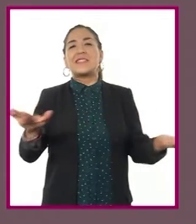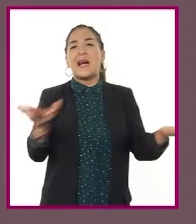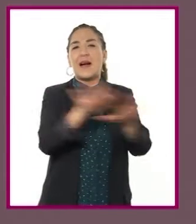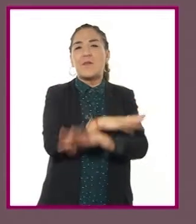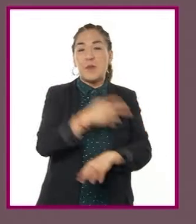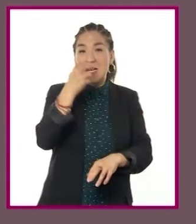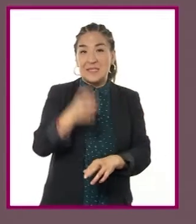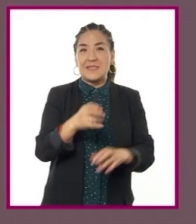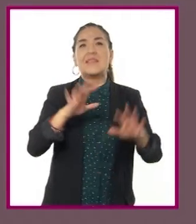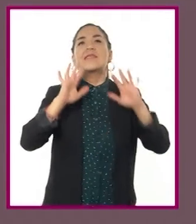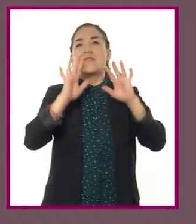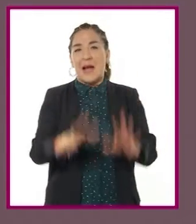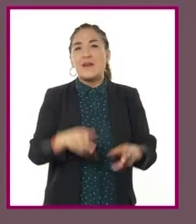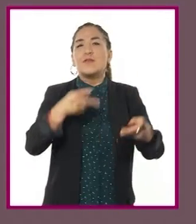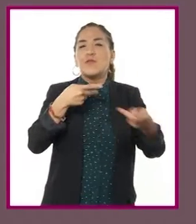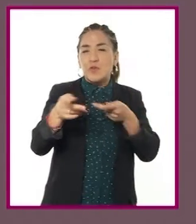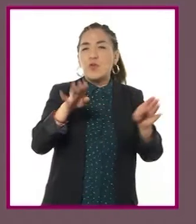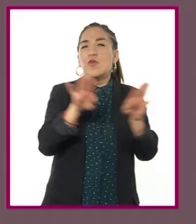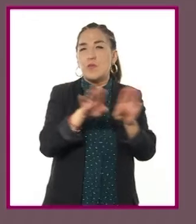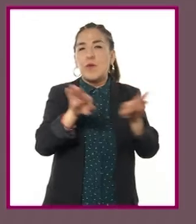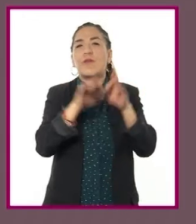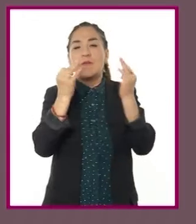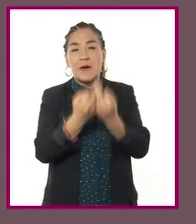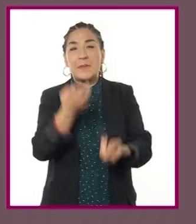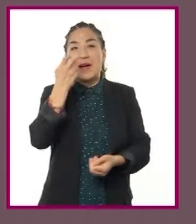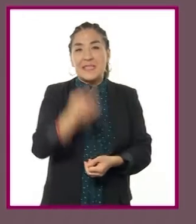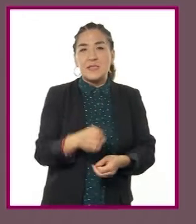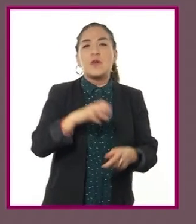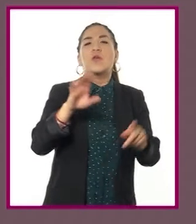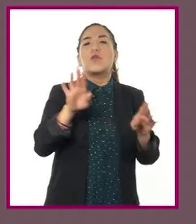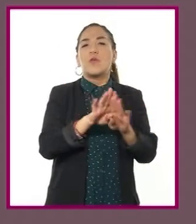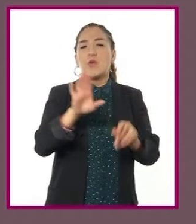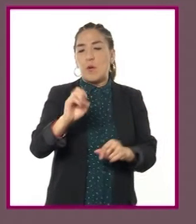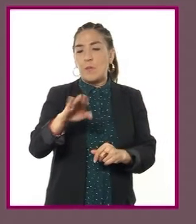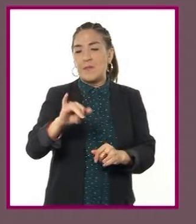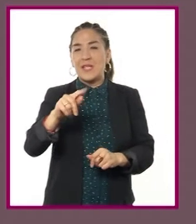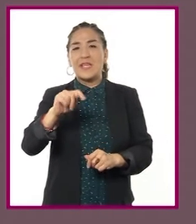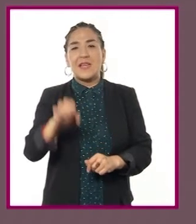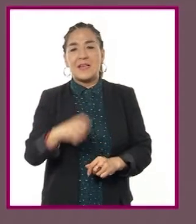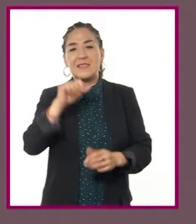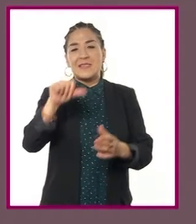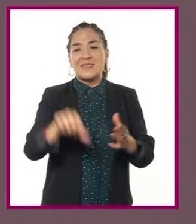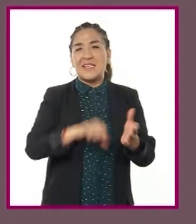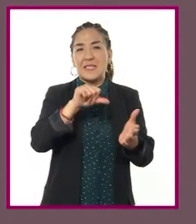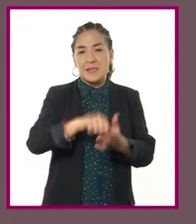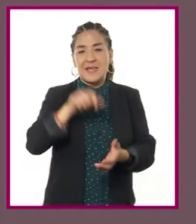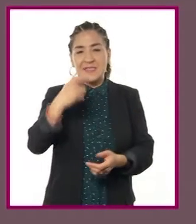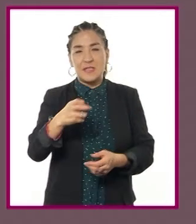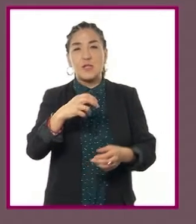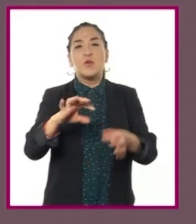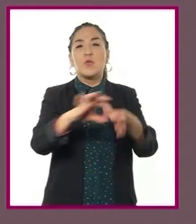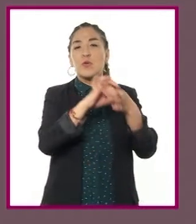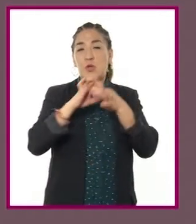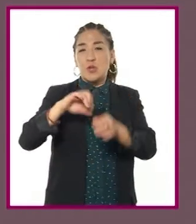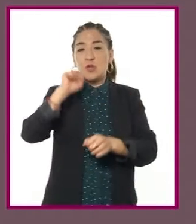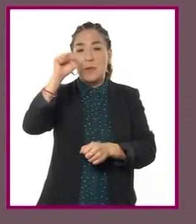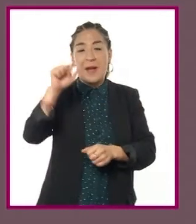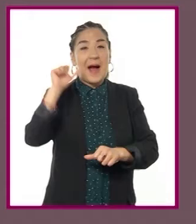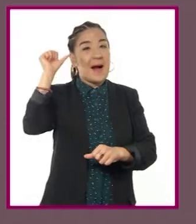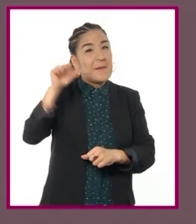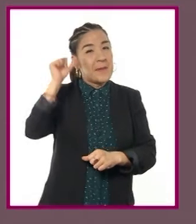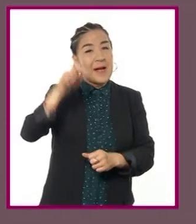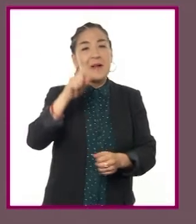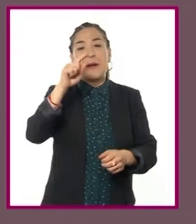ya estaba diseñada, sin embargo, fue en el Comité Central del Partido Comunista de la Unión Soviética en abril